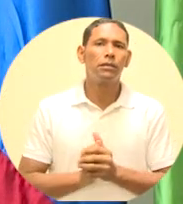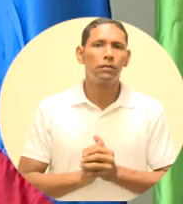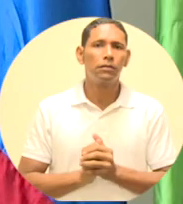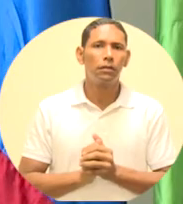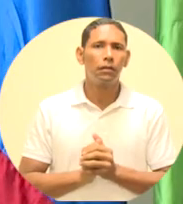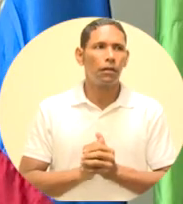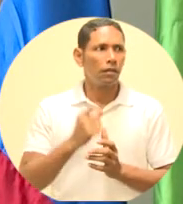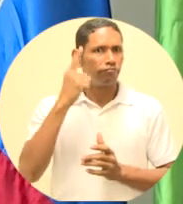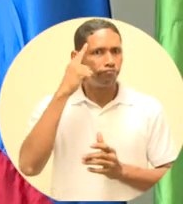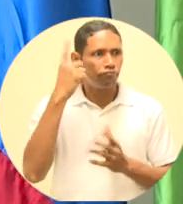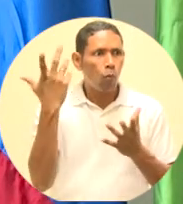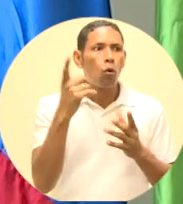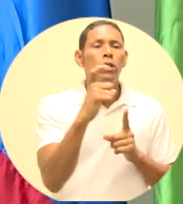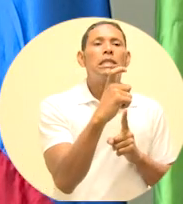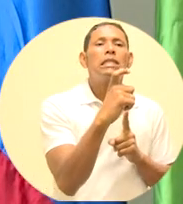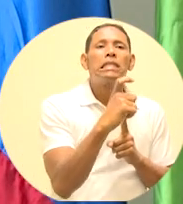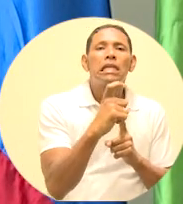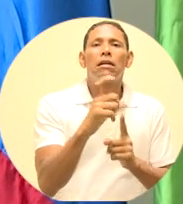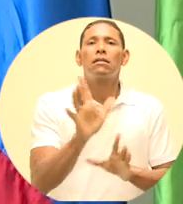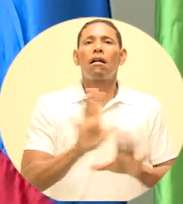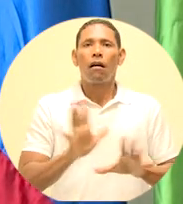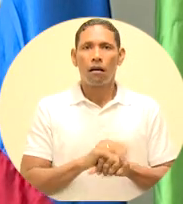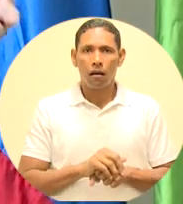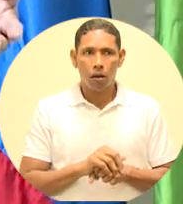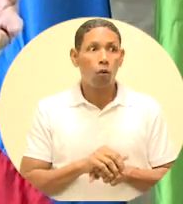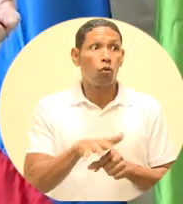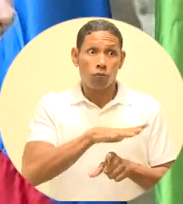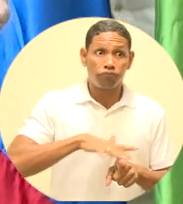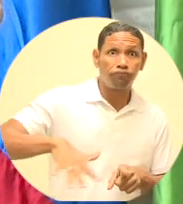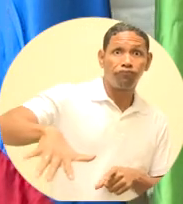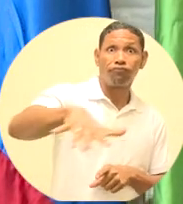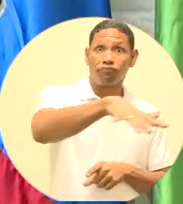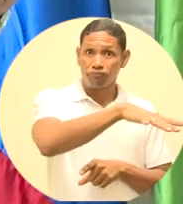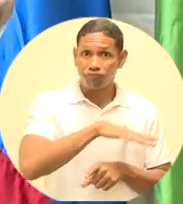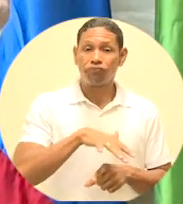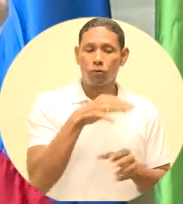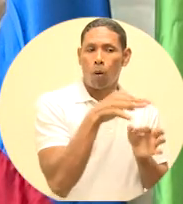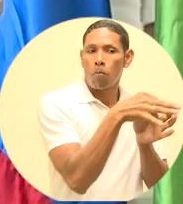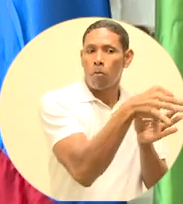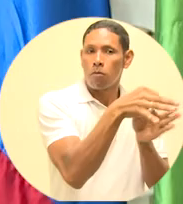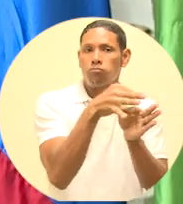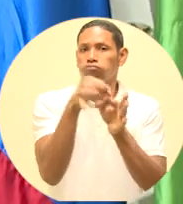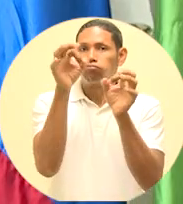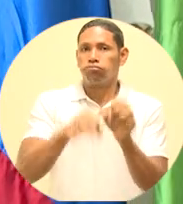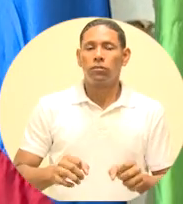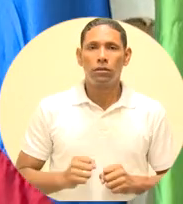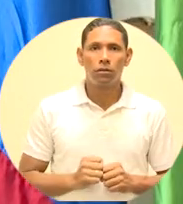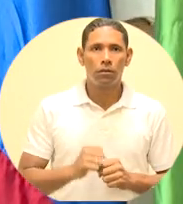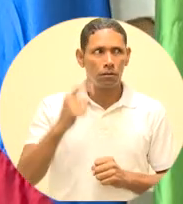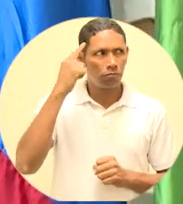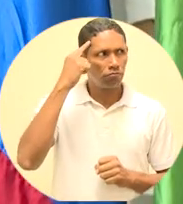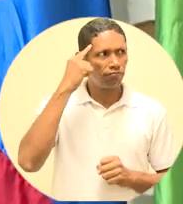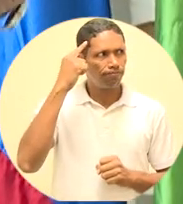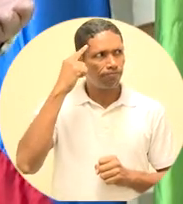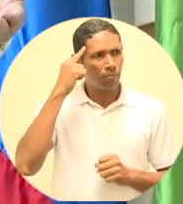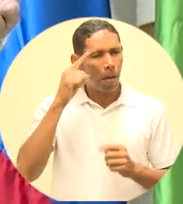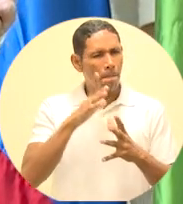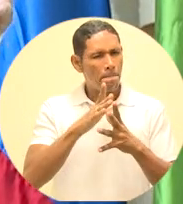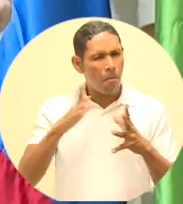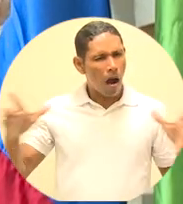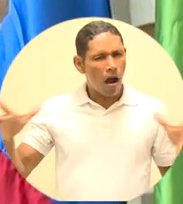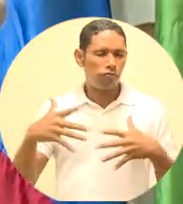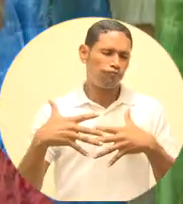no solo beneficiando a la población de Ciénaga, sino de todo el entorno. La apuesta nuestra es crecer a lo largo y ancho